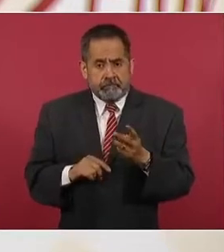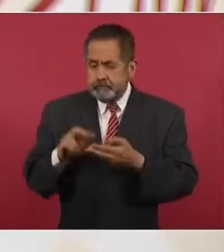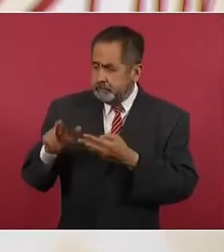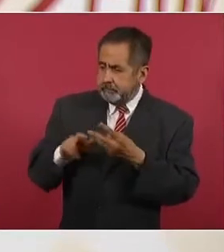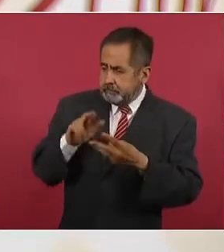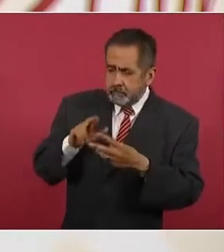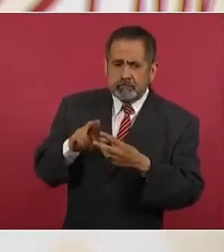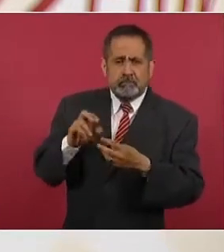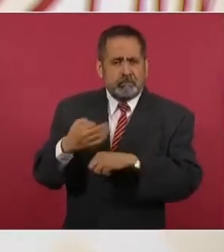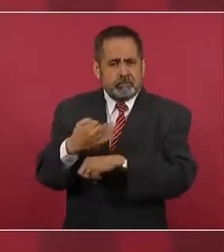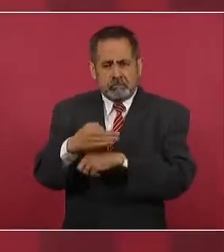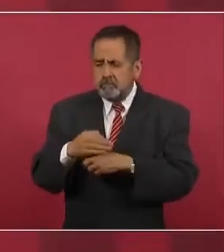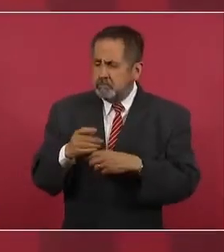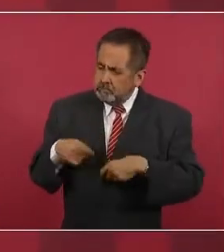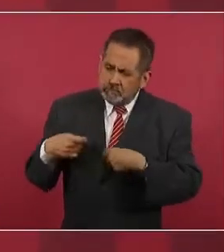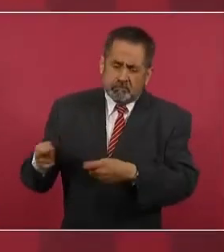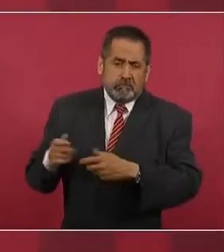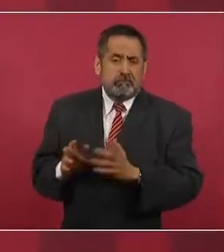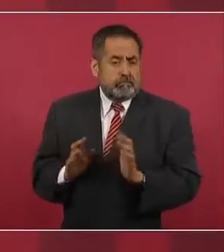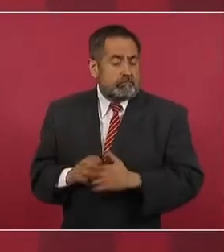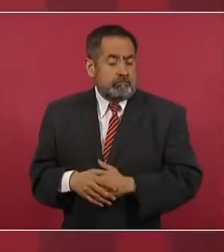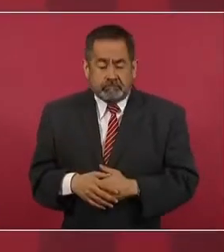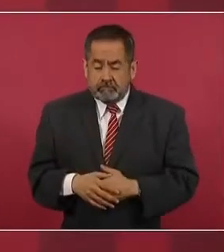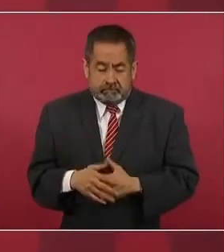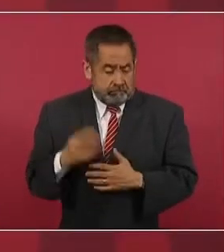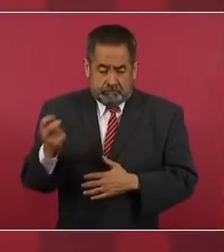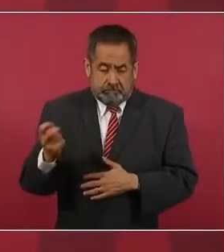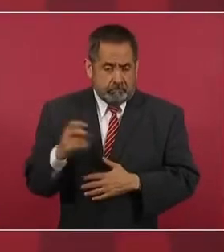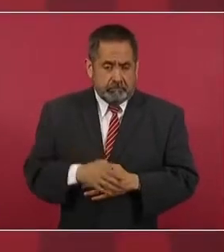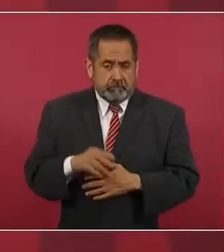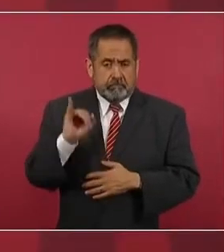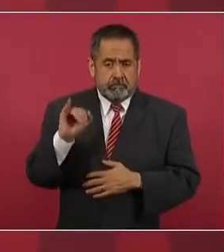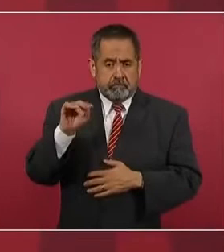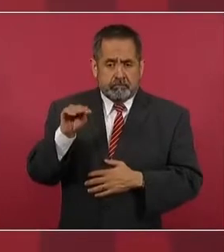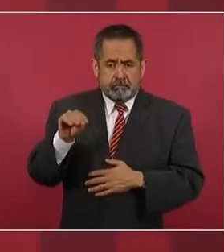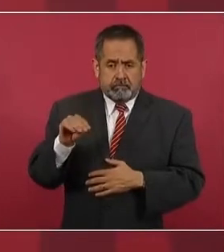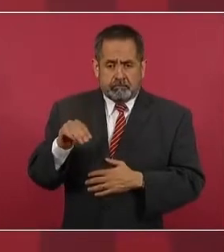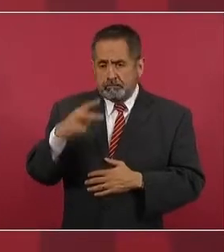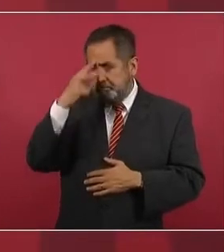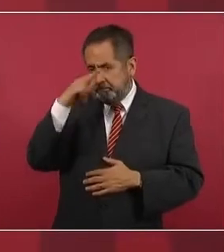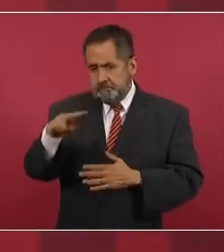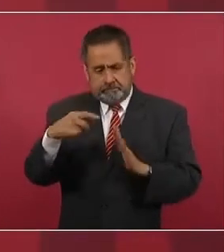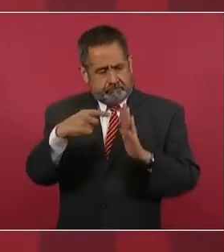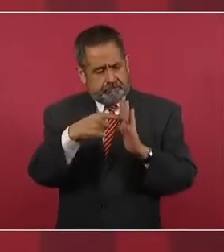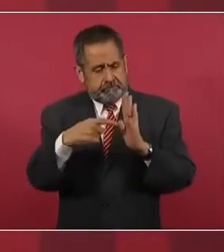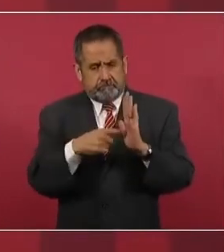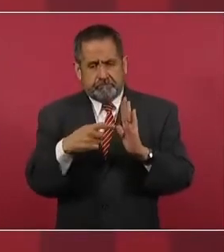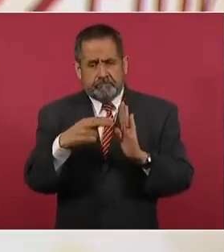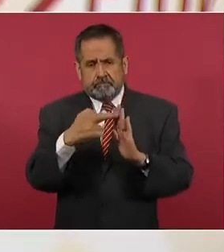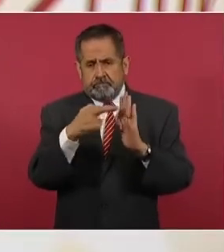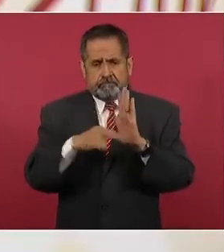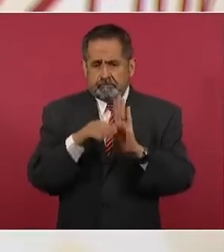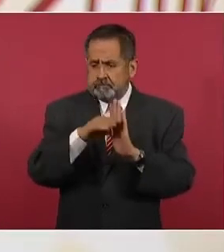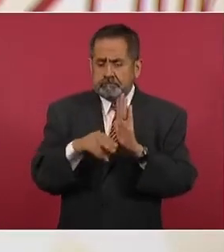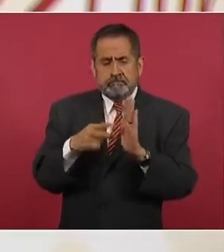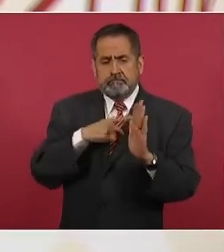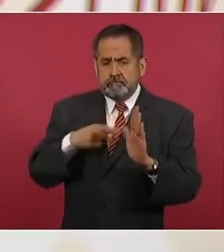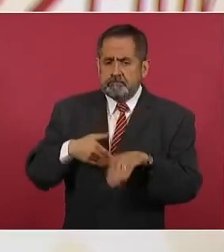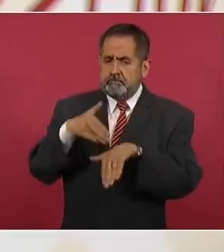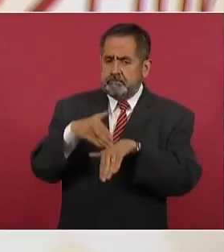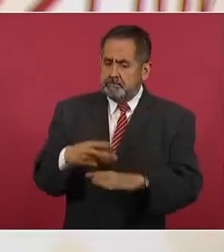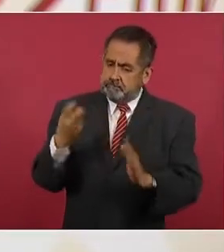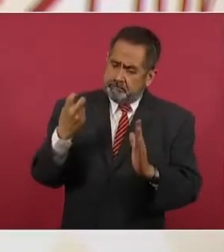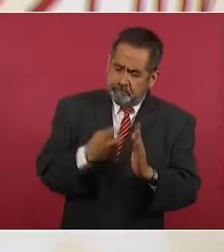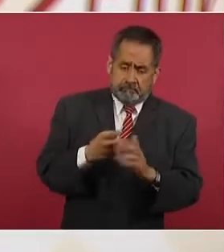regionales o temporales. Entonces, lo que va a hacer el Instituto Nacional de Migración es aplicar esa disposición legal, que es su obligación. Eso es lo que